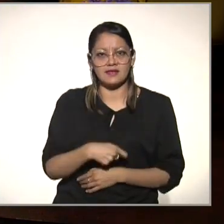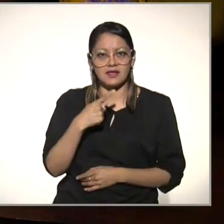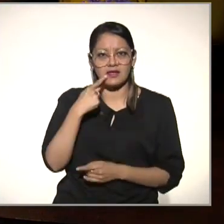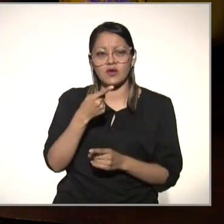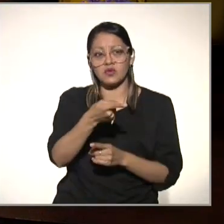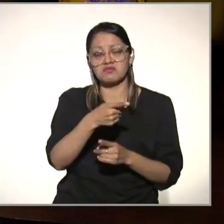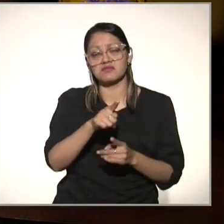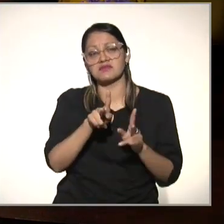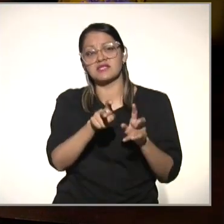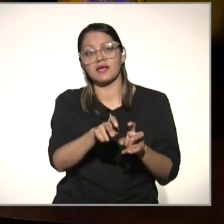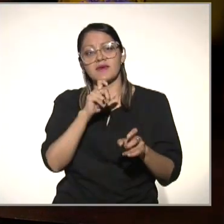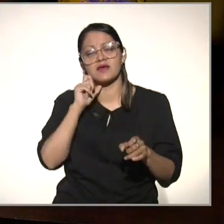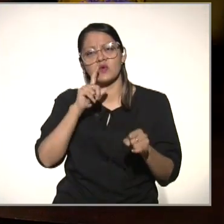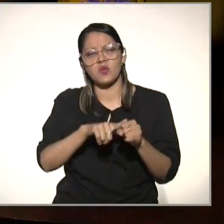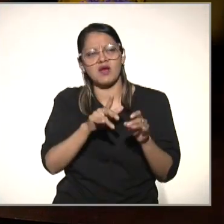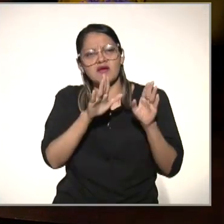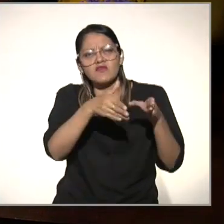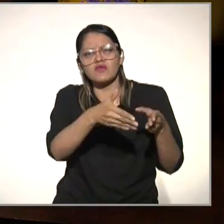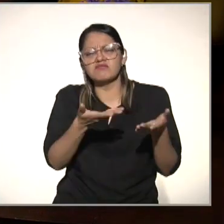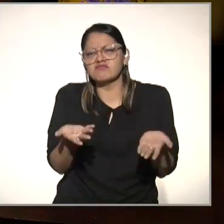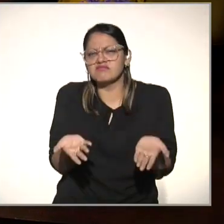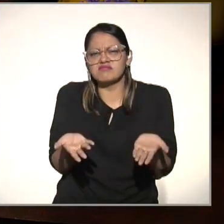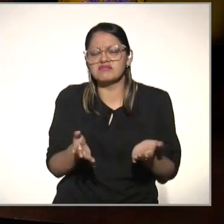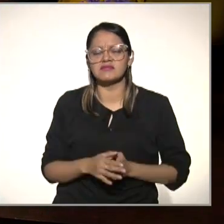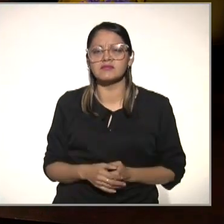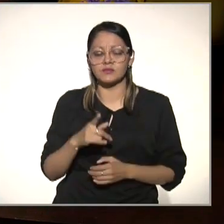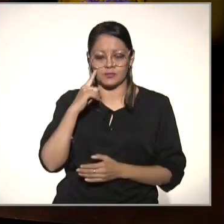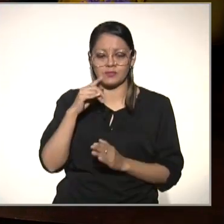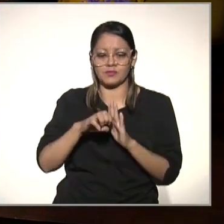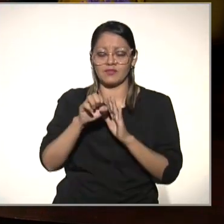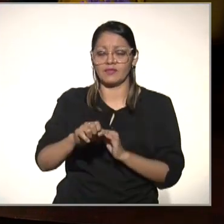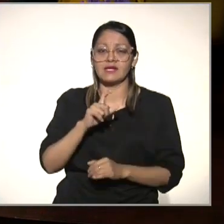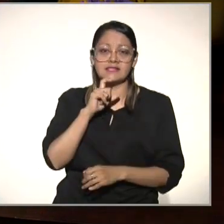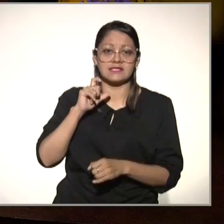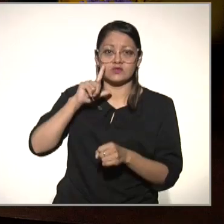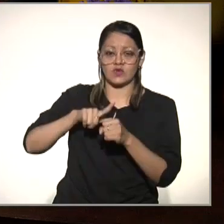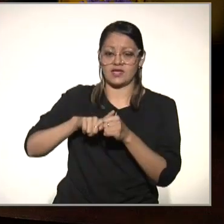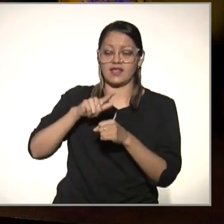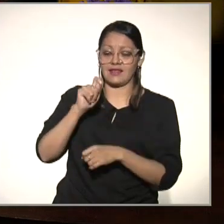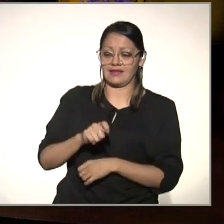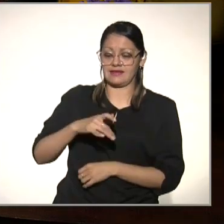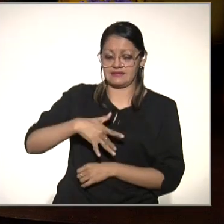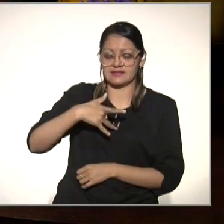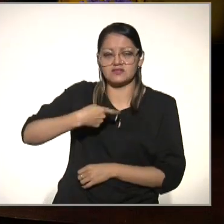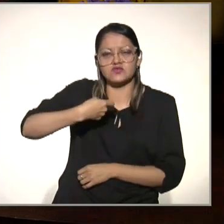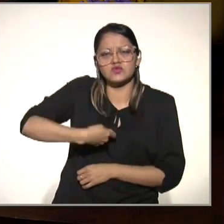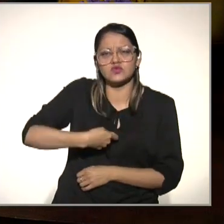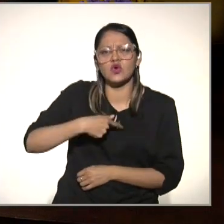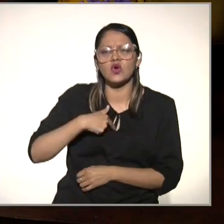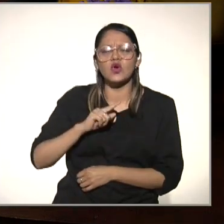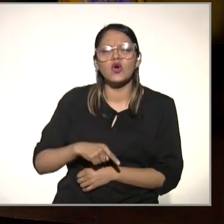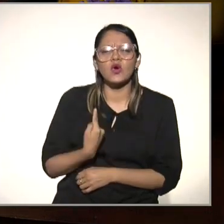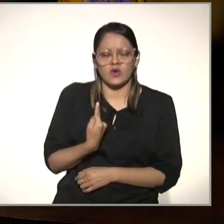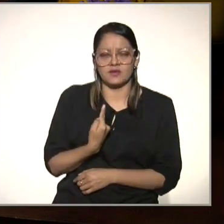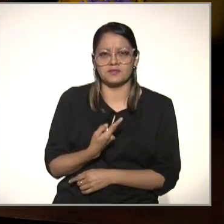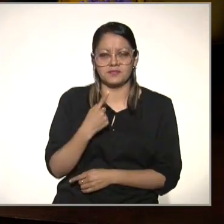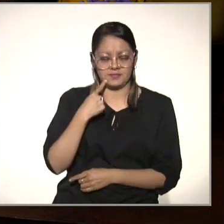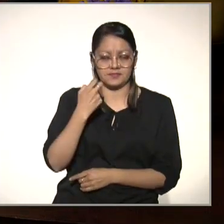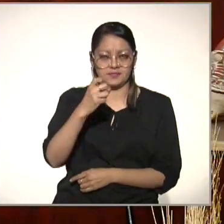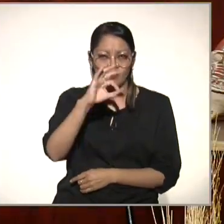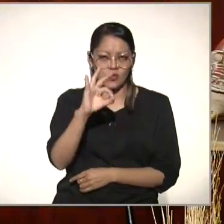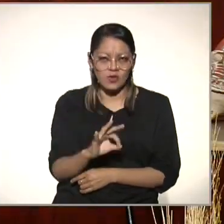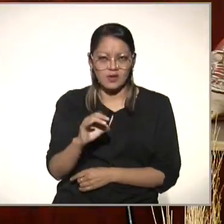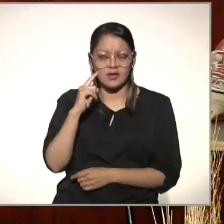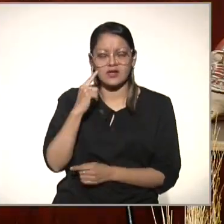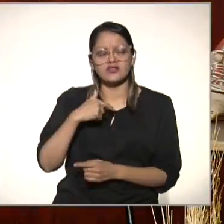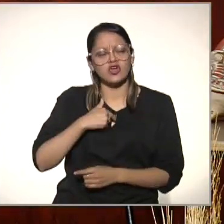por la parte de la sexualidad. Pero es que, Linda, hablar de la sexualidad es hablar de quién soy. La sexualidad cubre un gran porcentaje de lo que